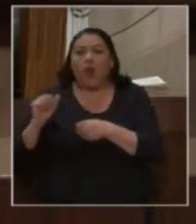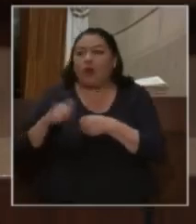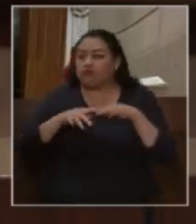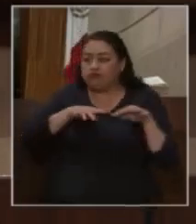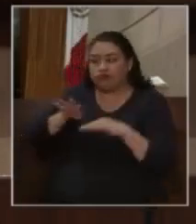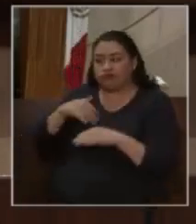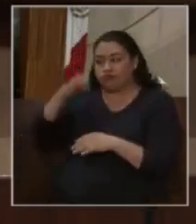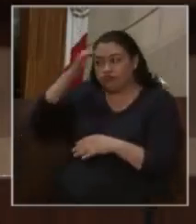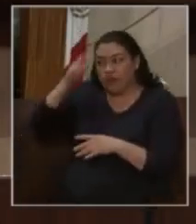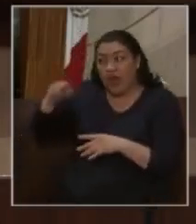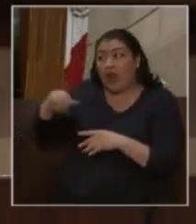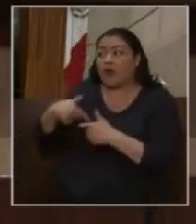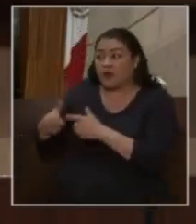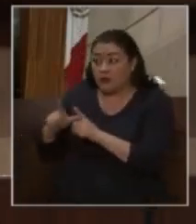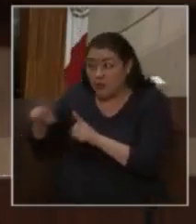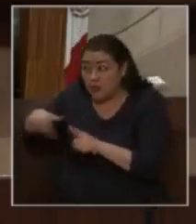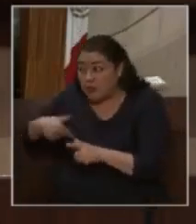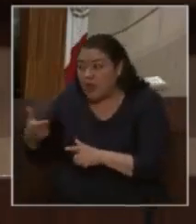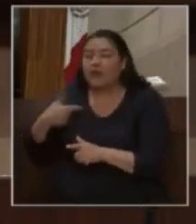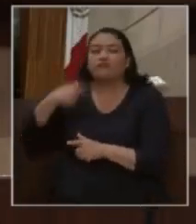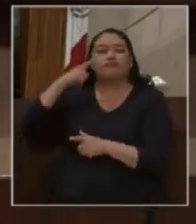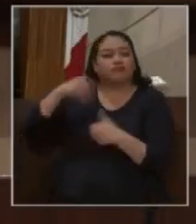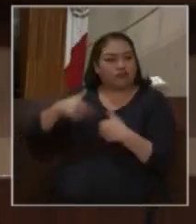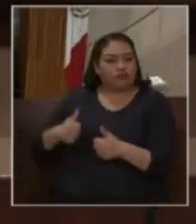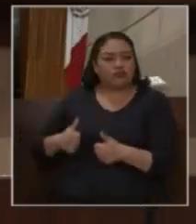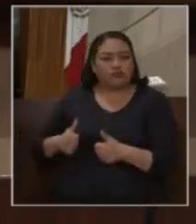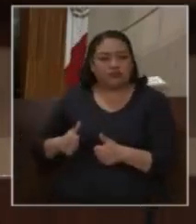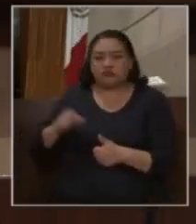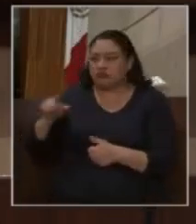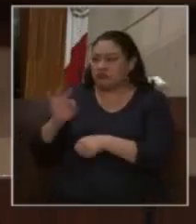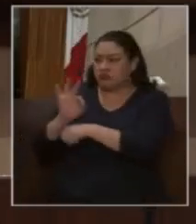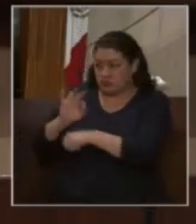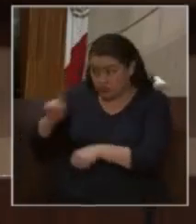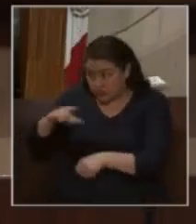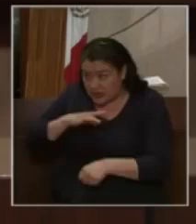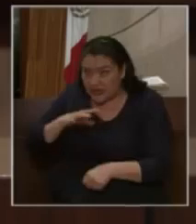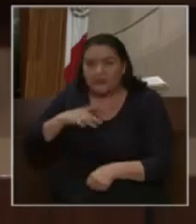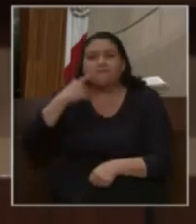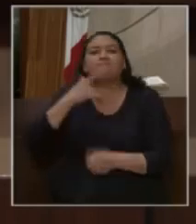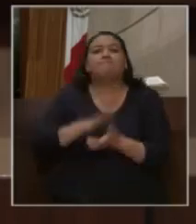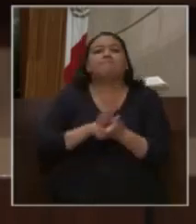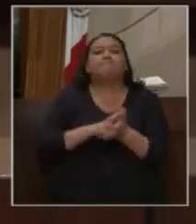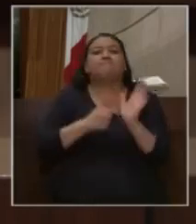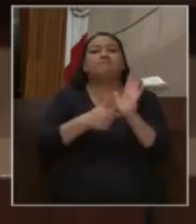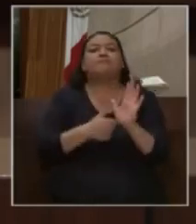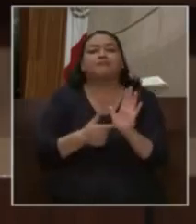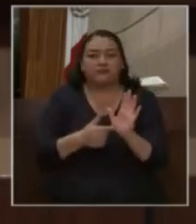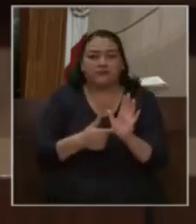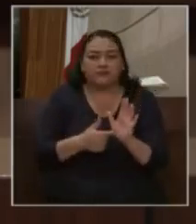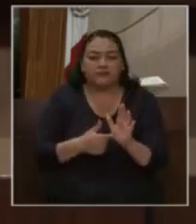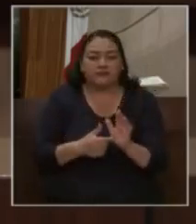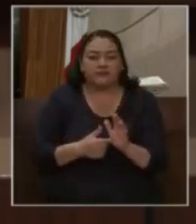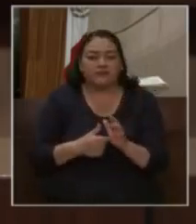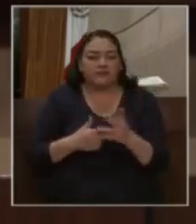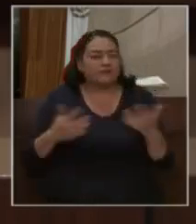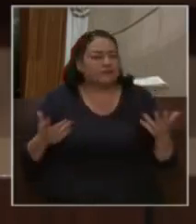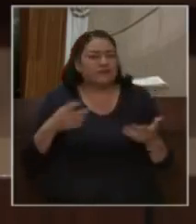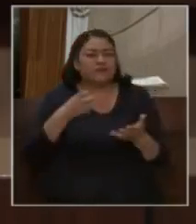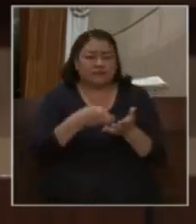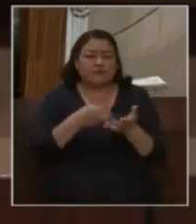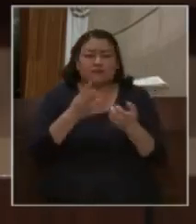alternativa que beneficiara a este. Y esto es relevante porque se está ante